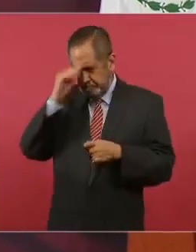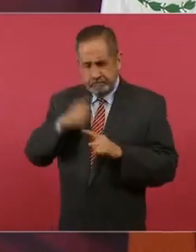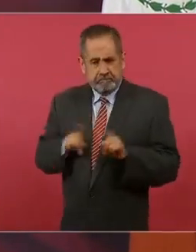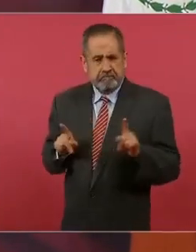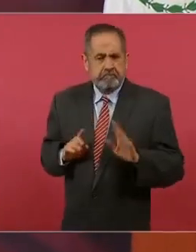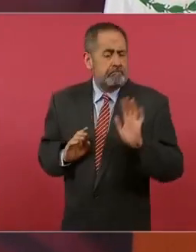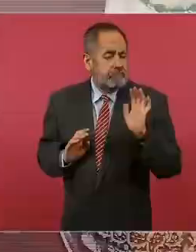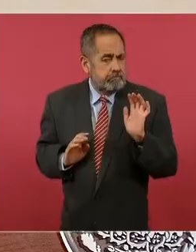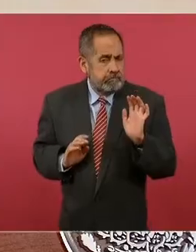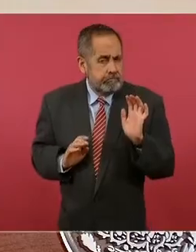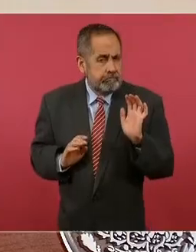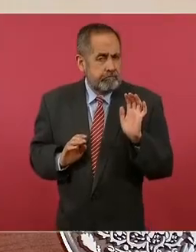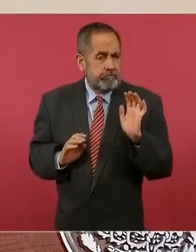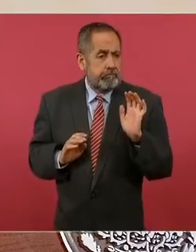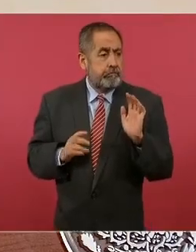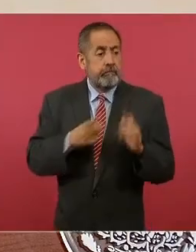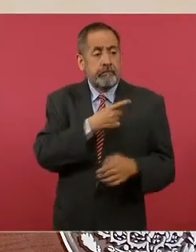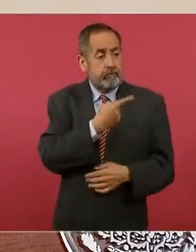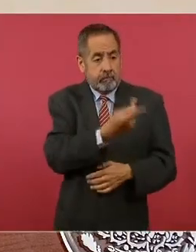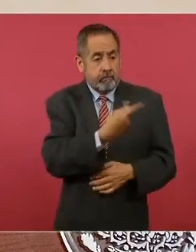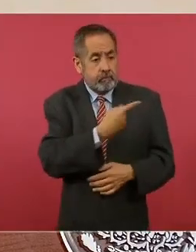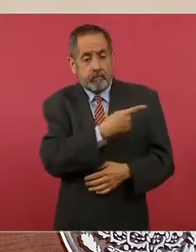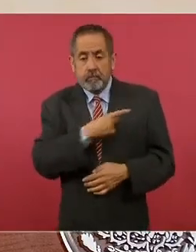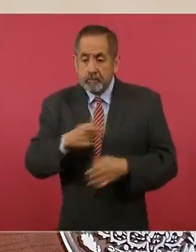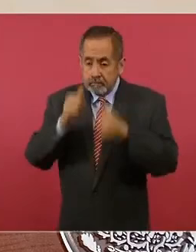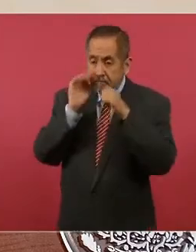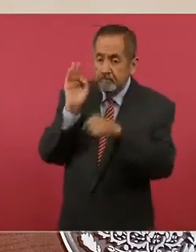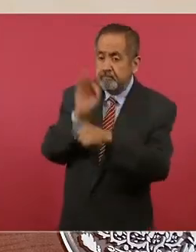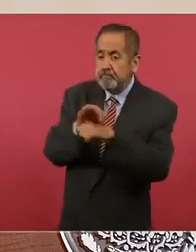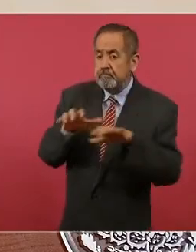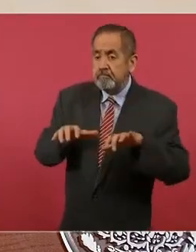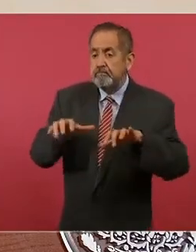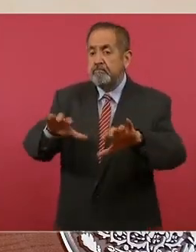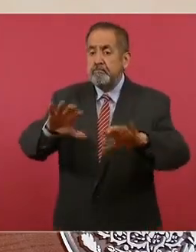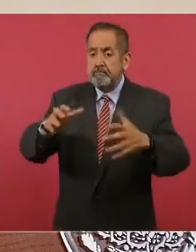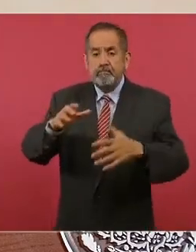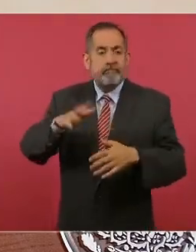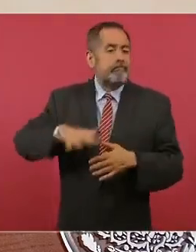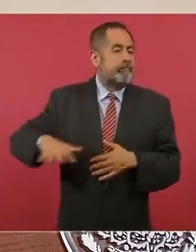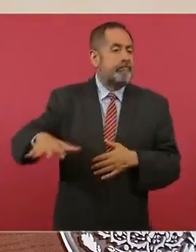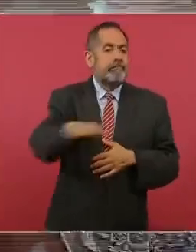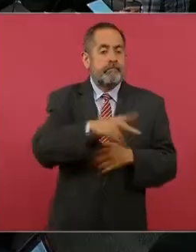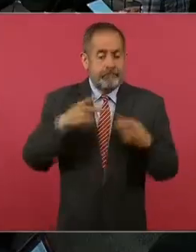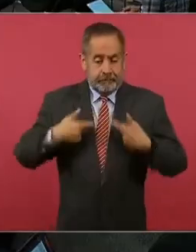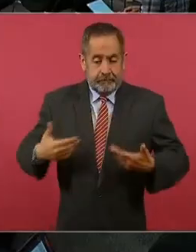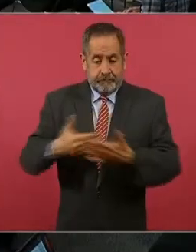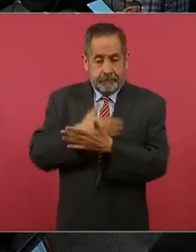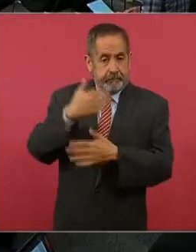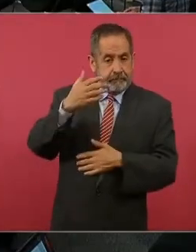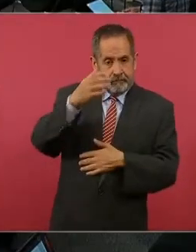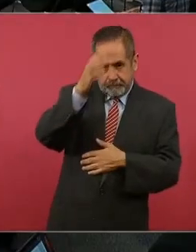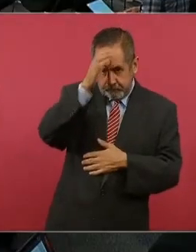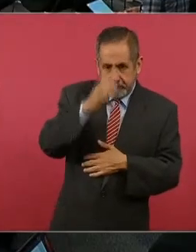Es que tenemos que servirle al pueblo de Coahuila en este caso y a todo el pueblo de